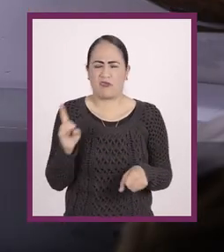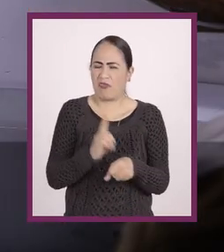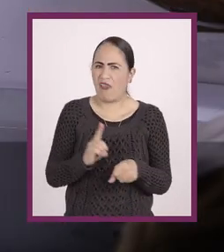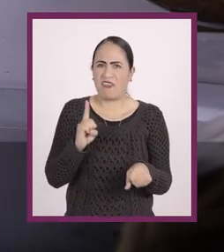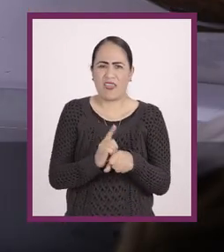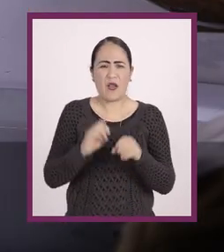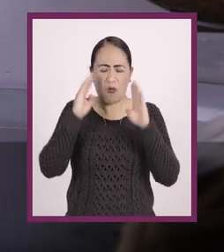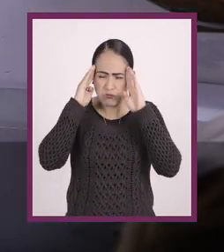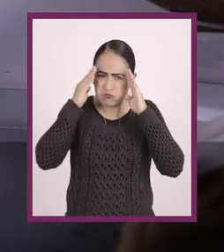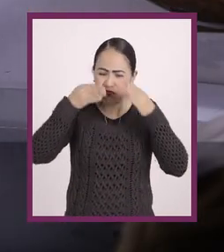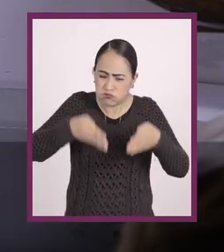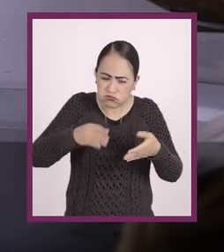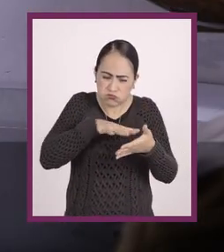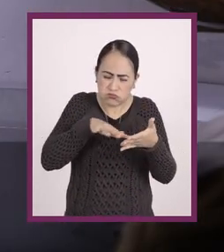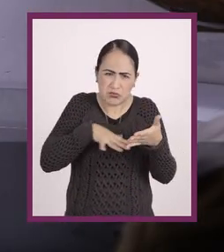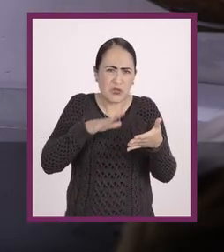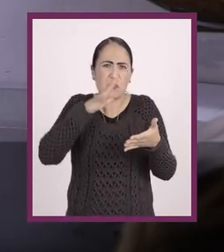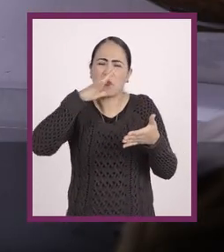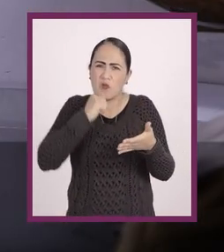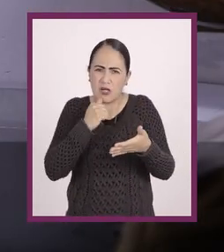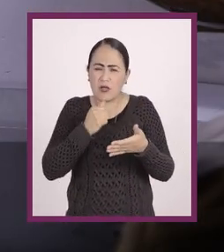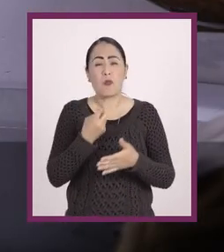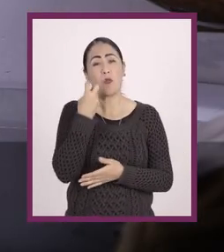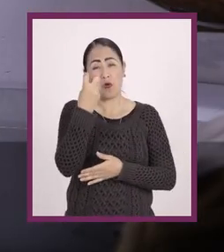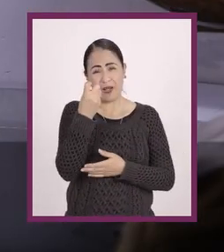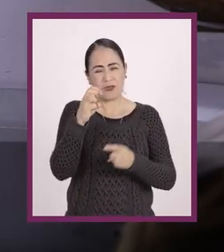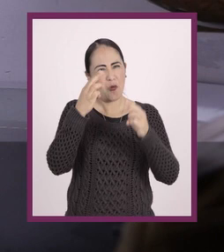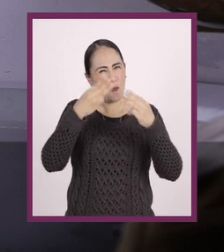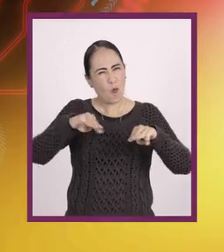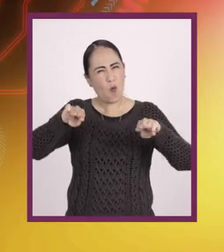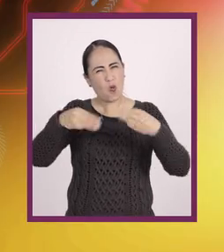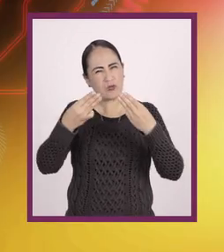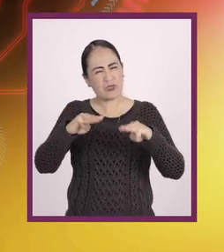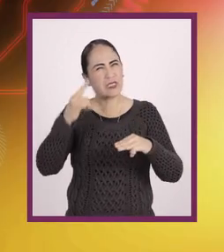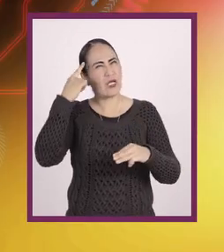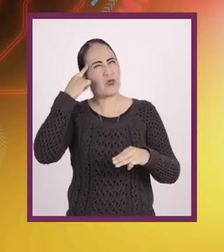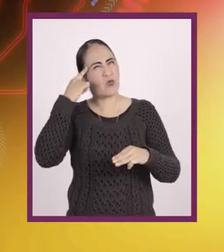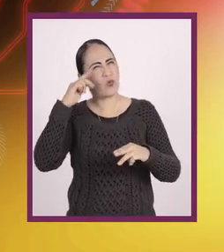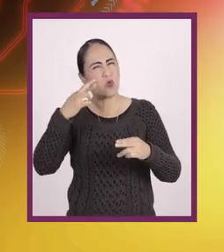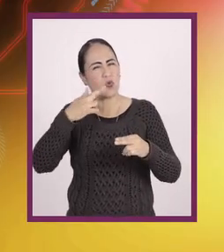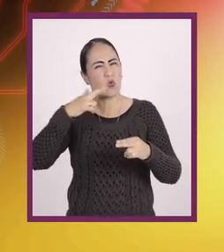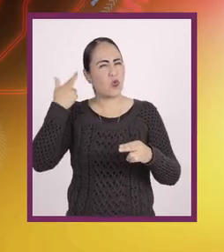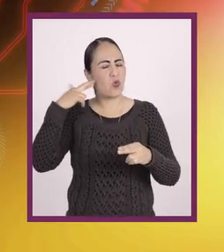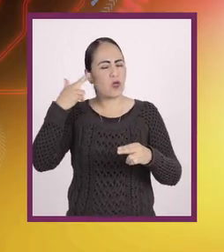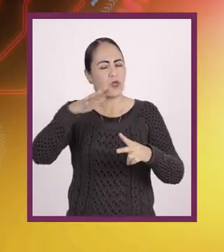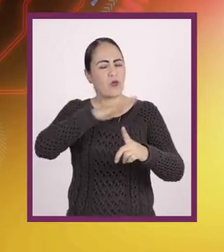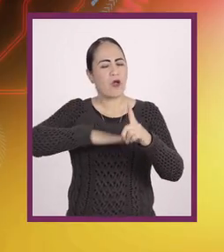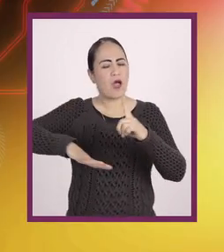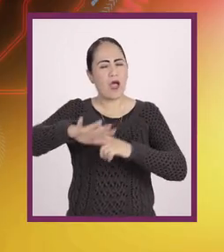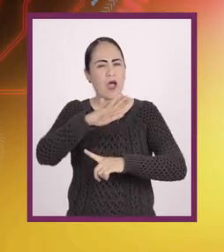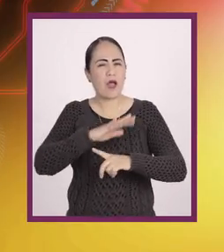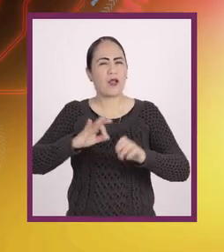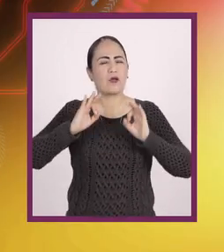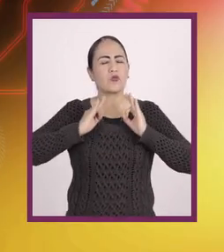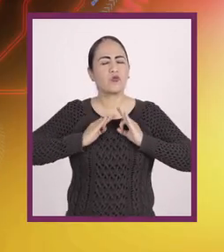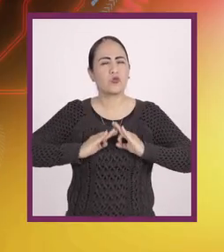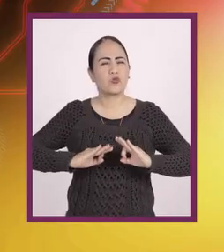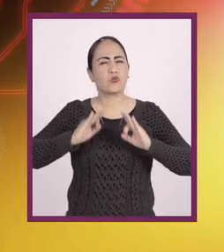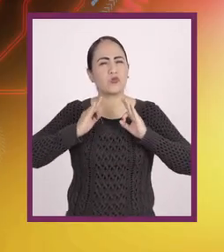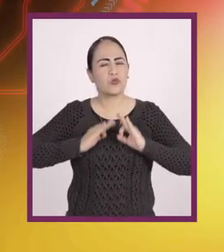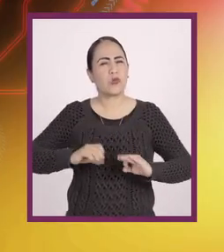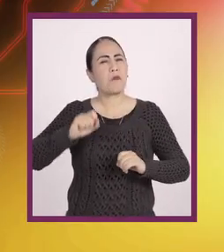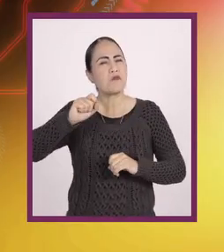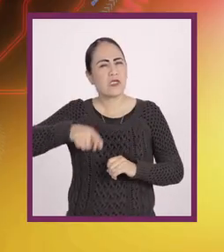es el pan de cada día es imposible concentrarse por eso al escuchar música controlas el ruido